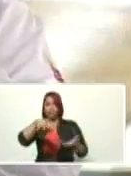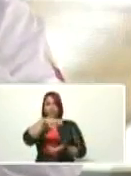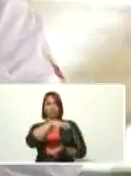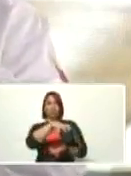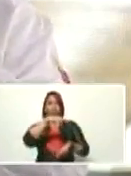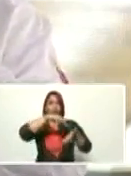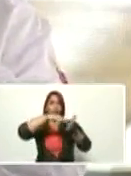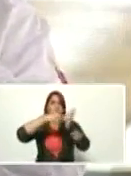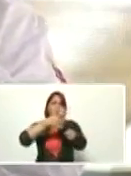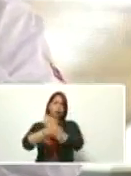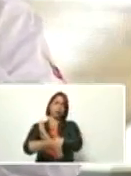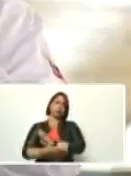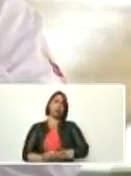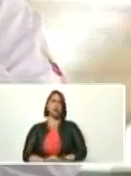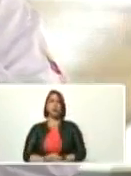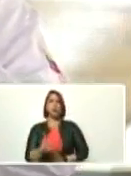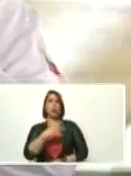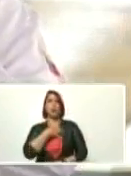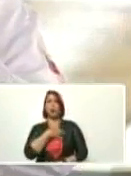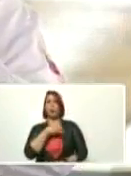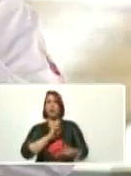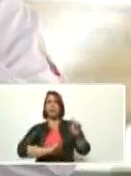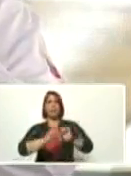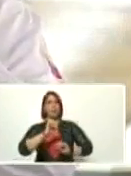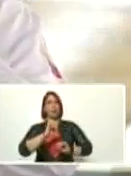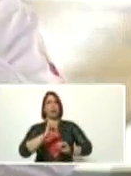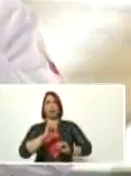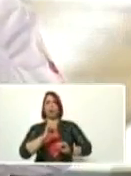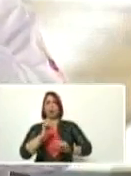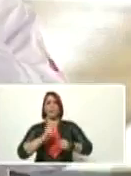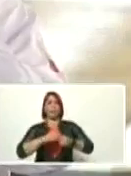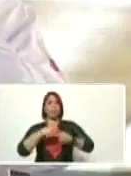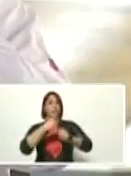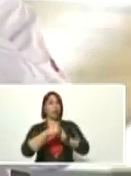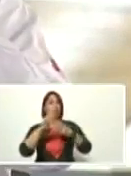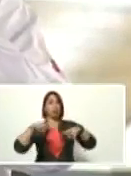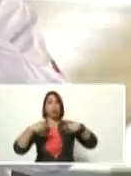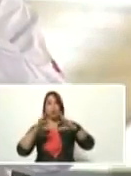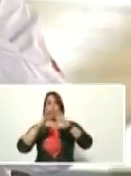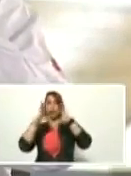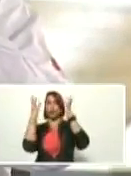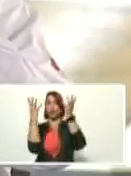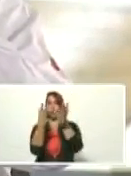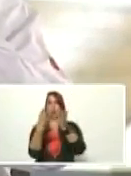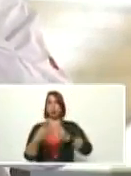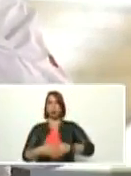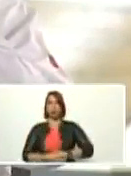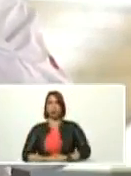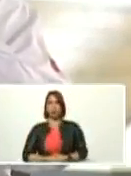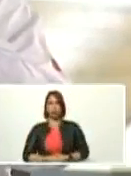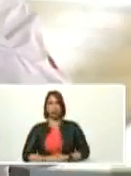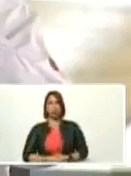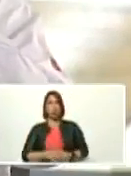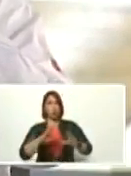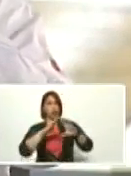ser inevitablemente la composición de un nuevo mundo, un